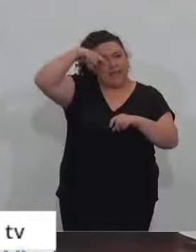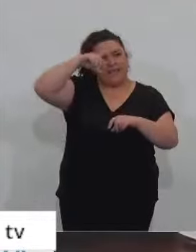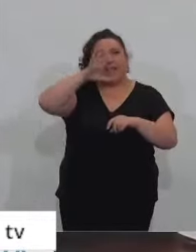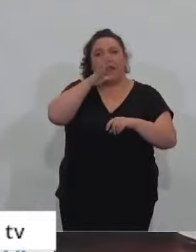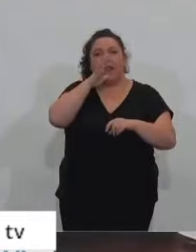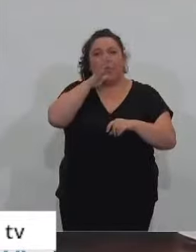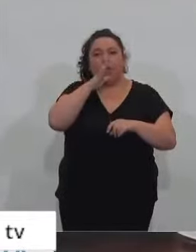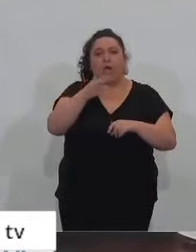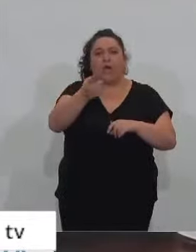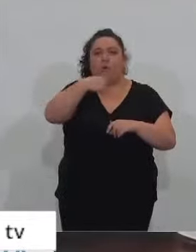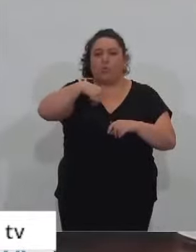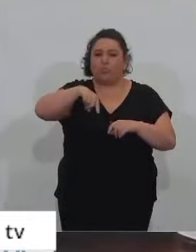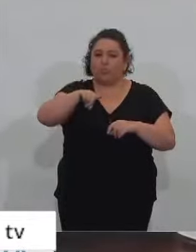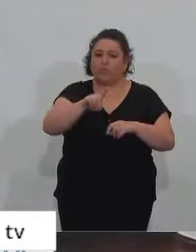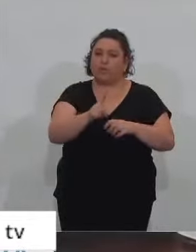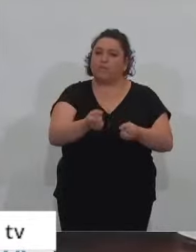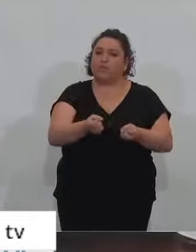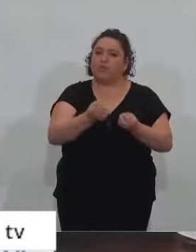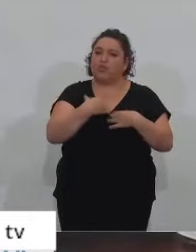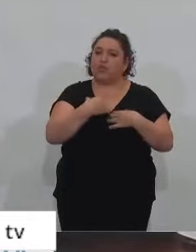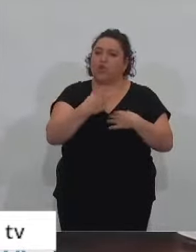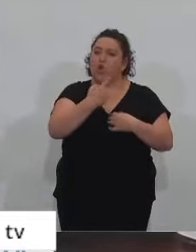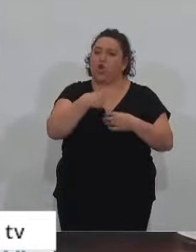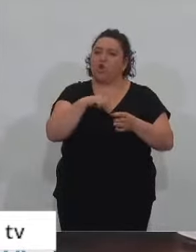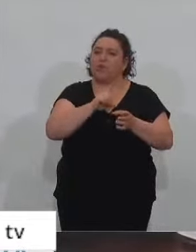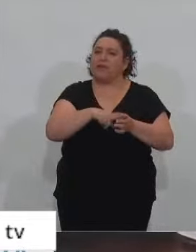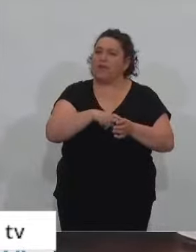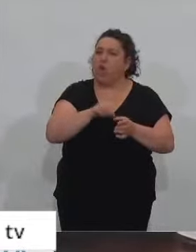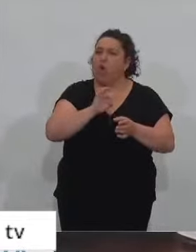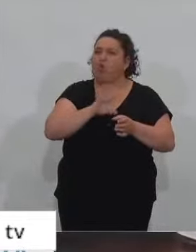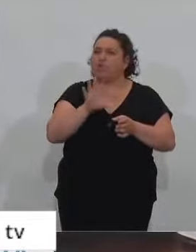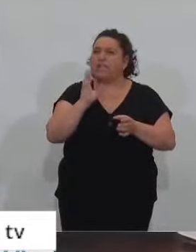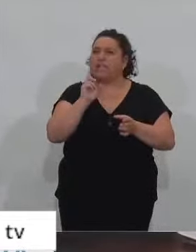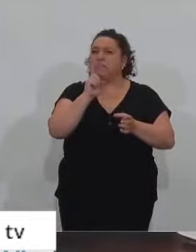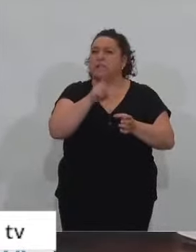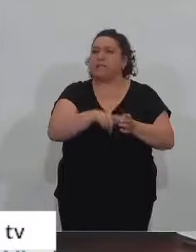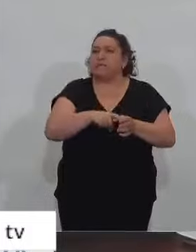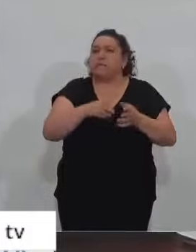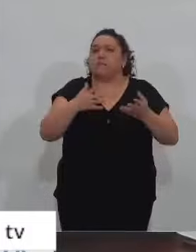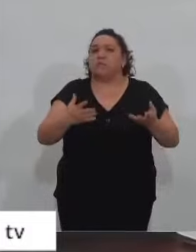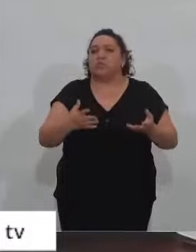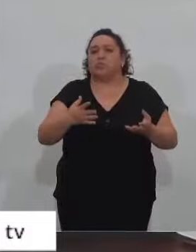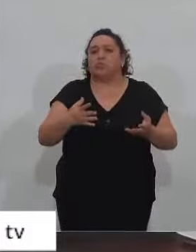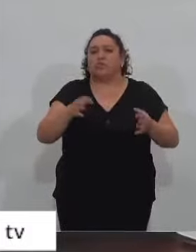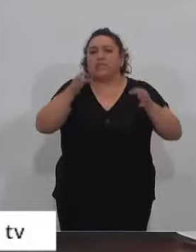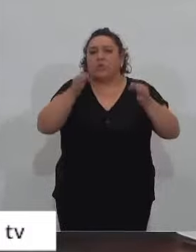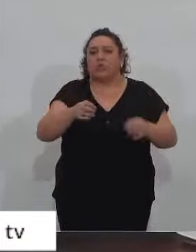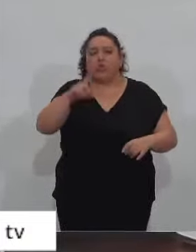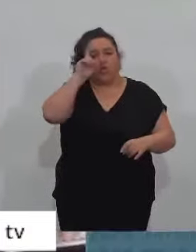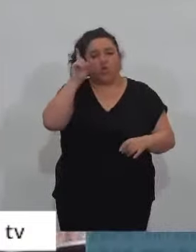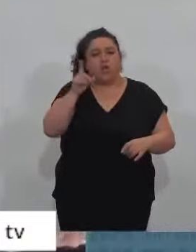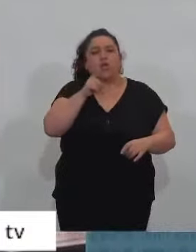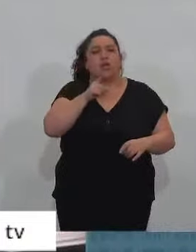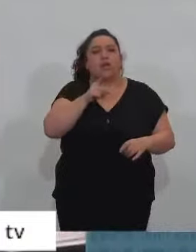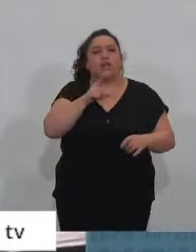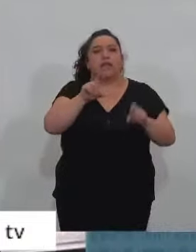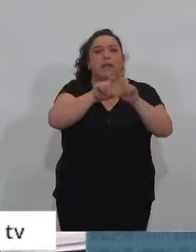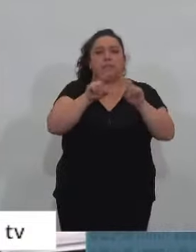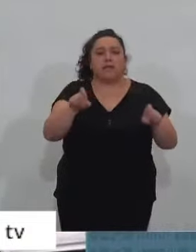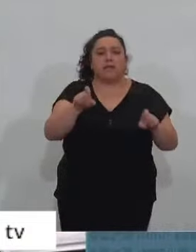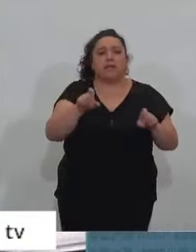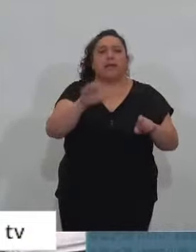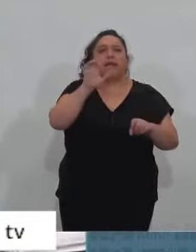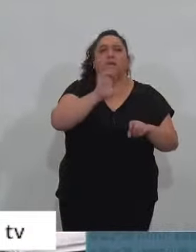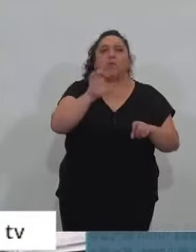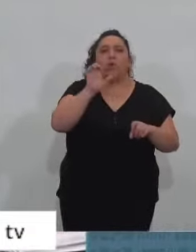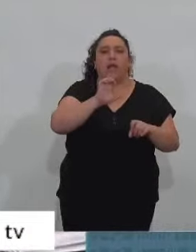yo lo entendí así, pero como no estoy seguro, le pregunto, ¿va a participar en PROACSA en esa cátedra del agua? No, vamos a ver, ahora mismo nosotros tenemos